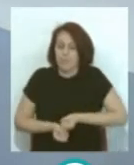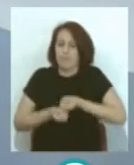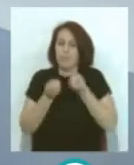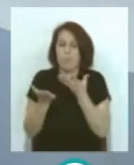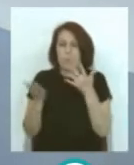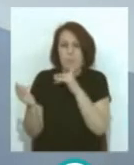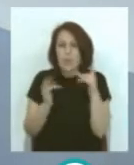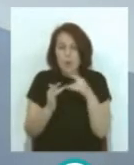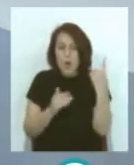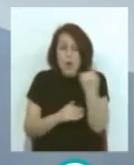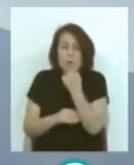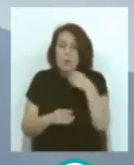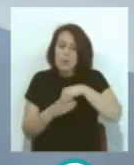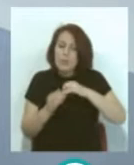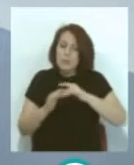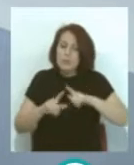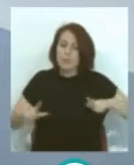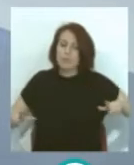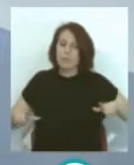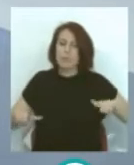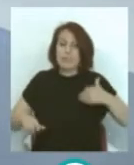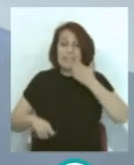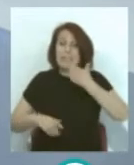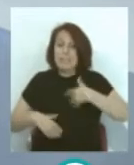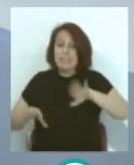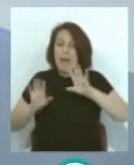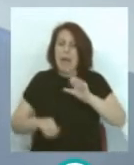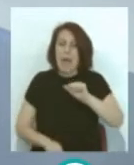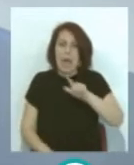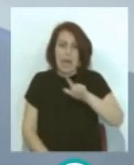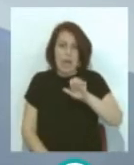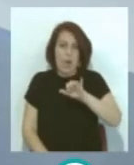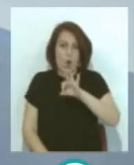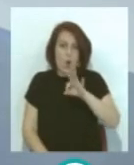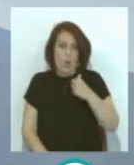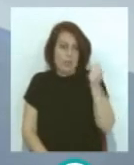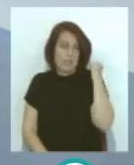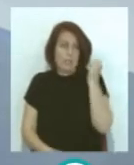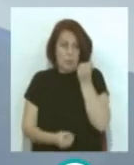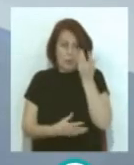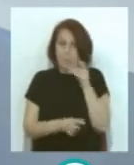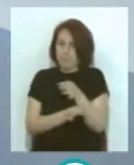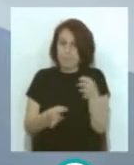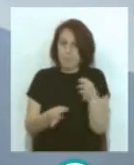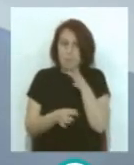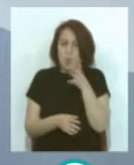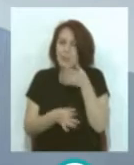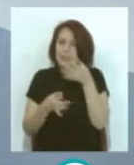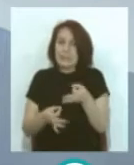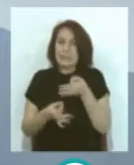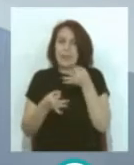cada partido en el terreno de juego. Y si está Iván Alejo atrás y está muy bien, me parece perfecto, porque siempre